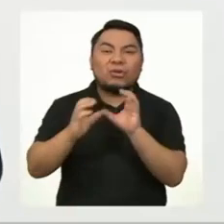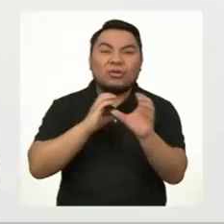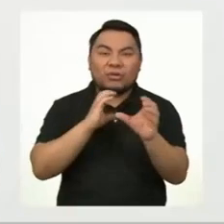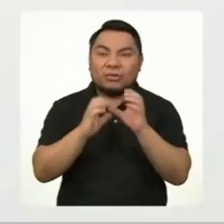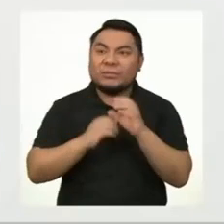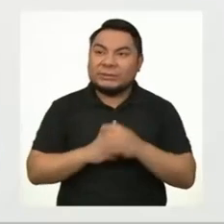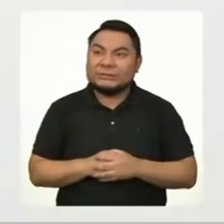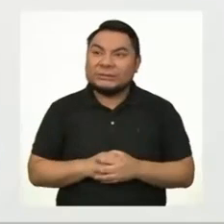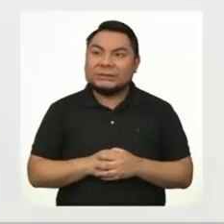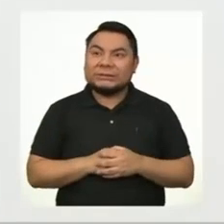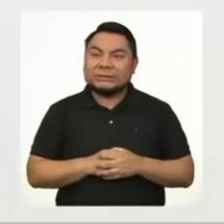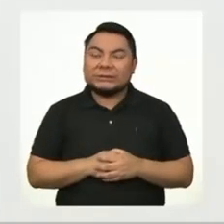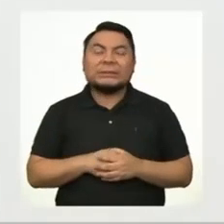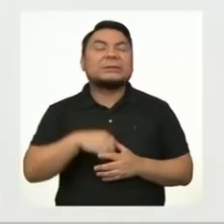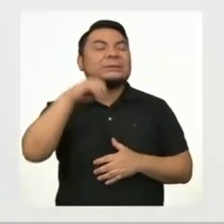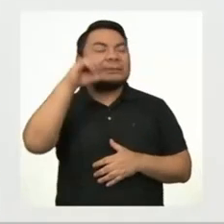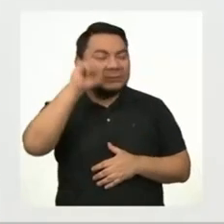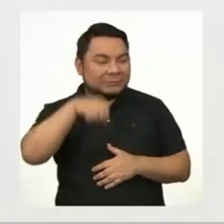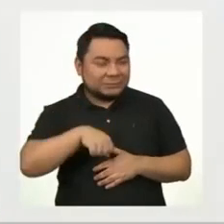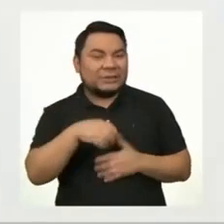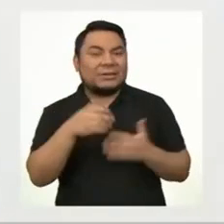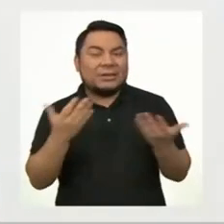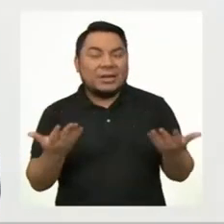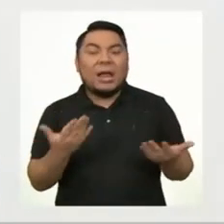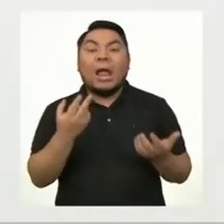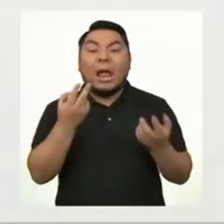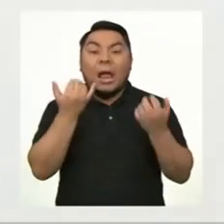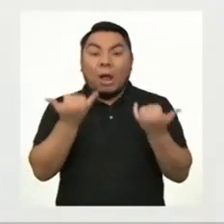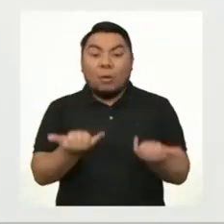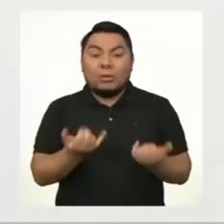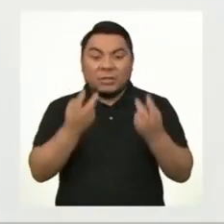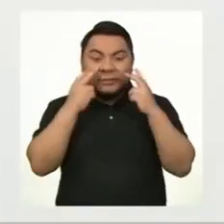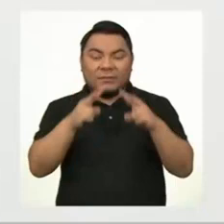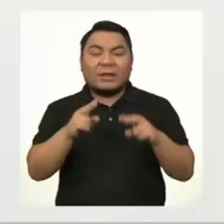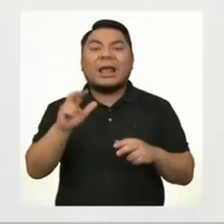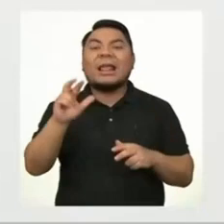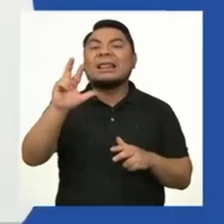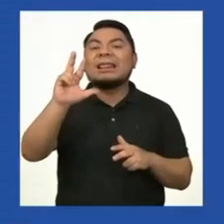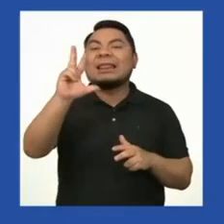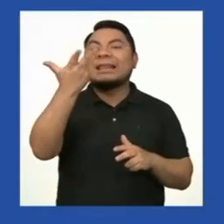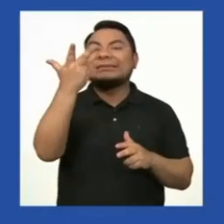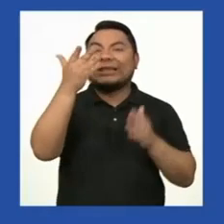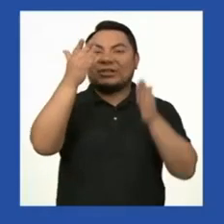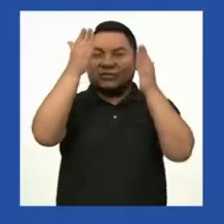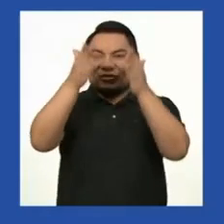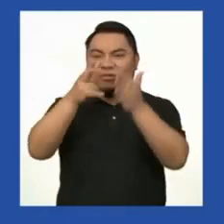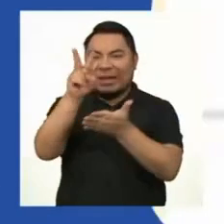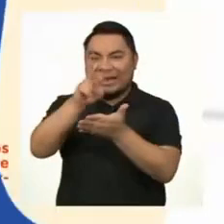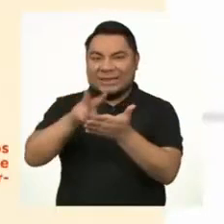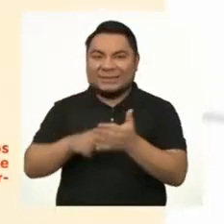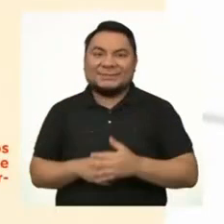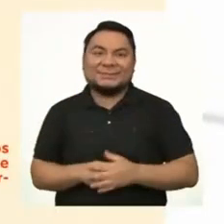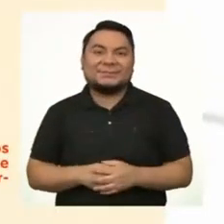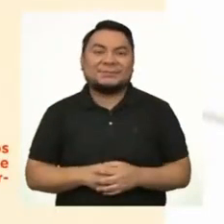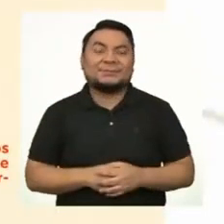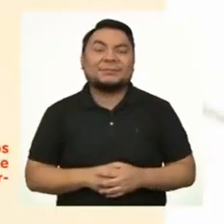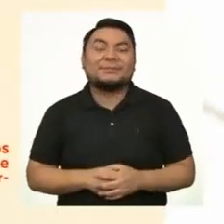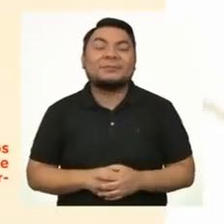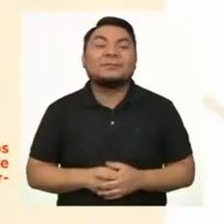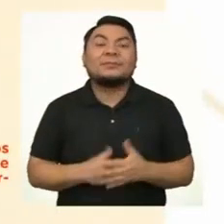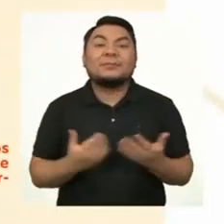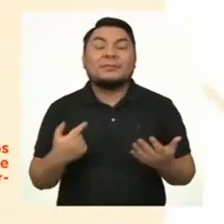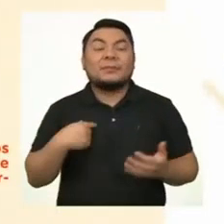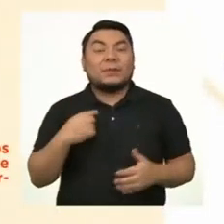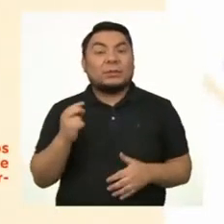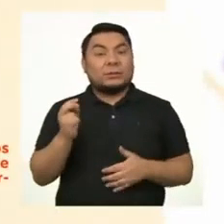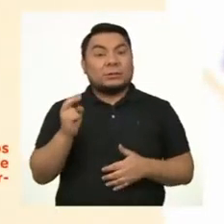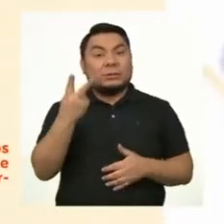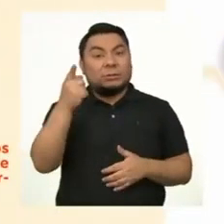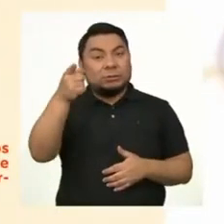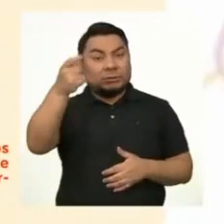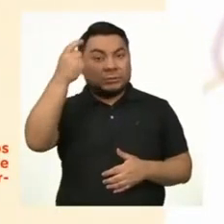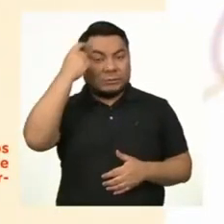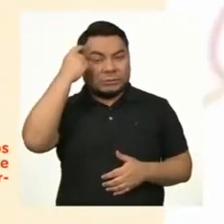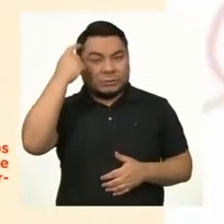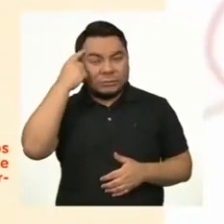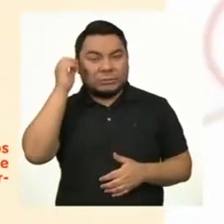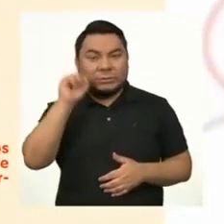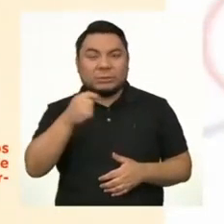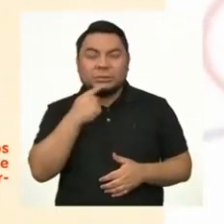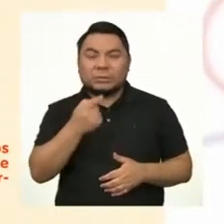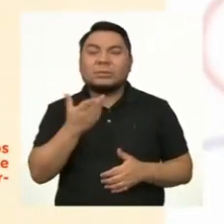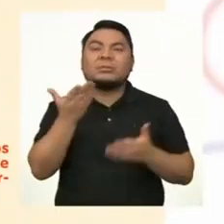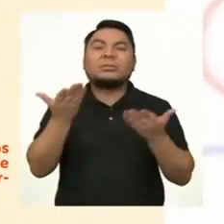conversación. Bien, entonces veamos el tercer párrafo. El segundo aspecto a tomar en cuenta es